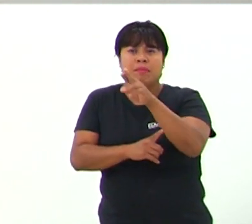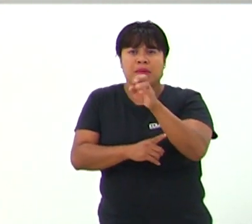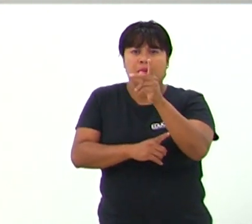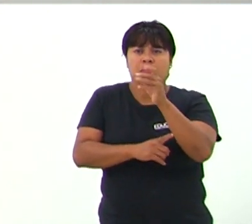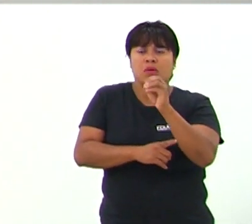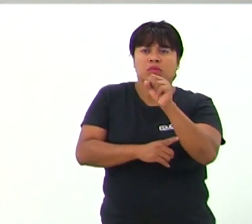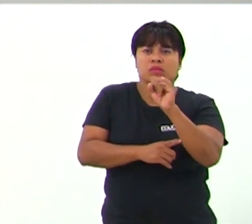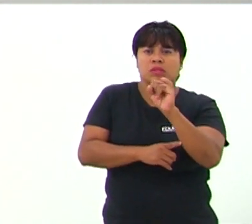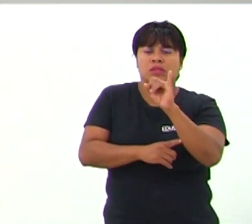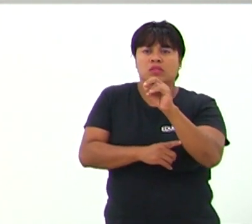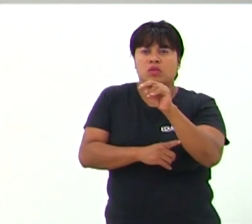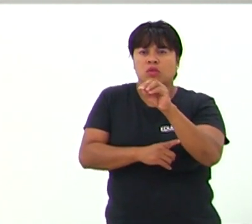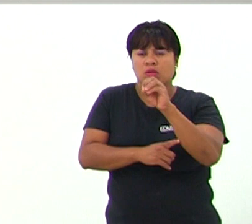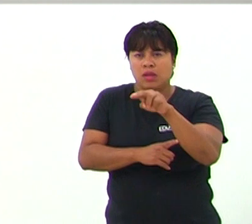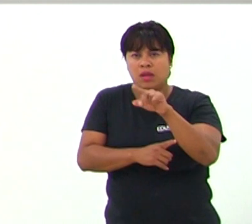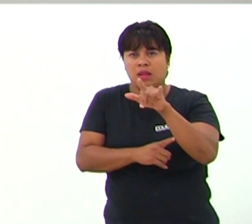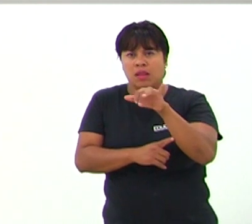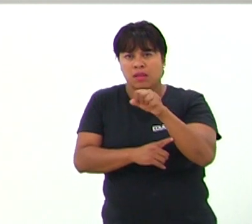preposicionales,